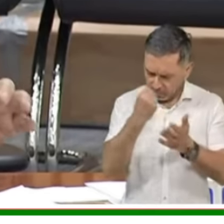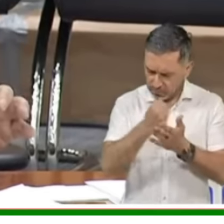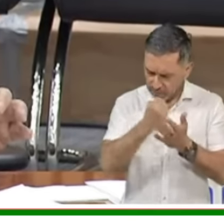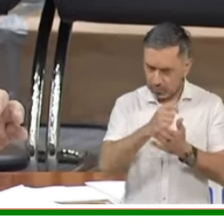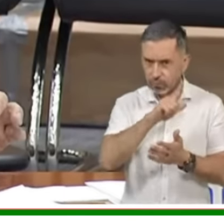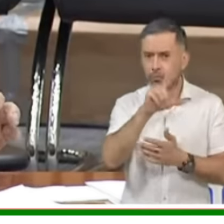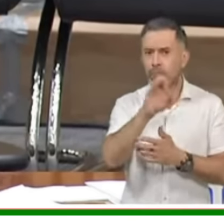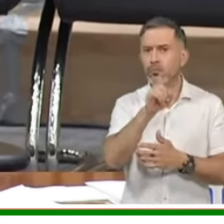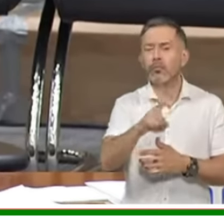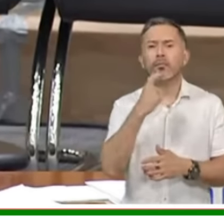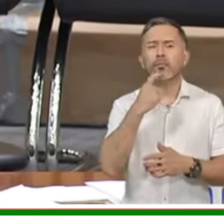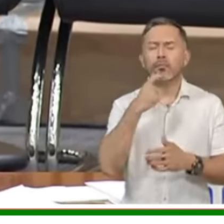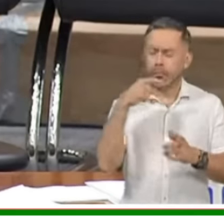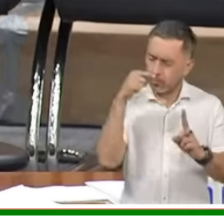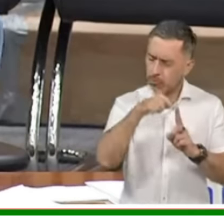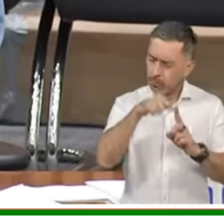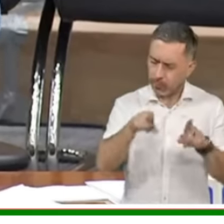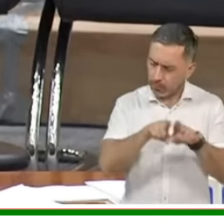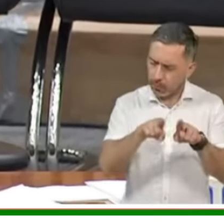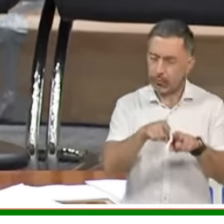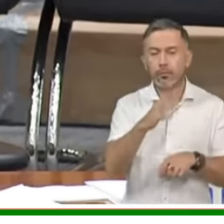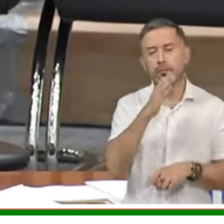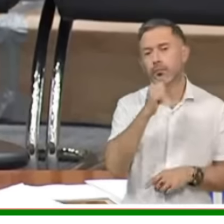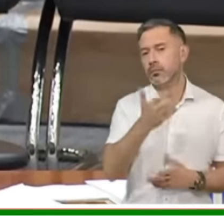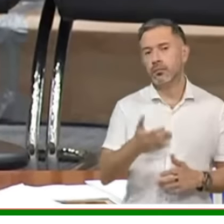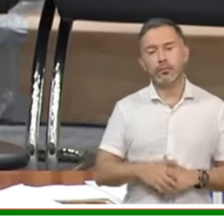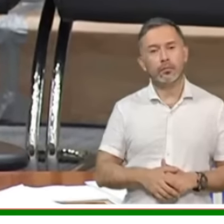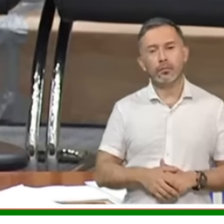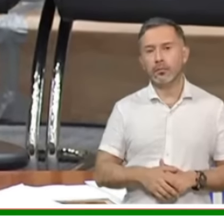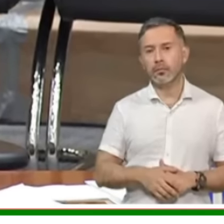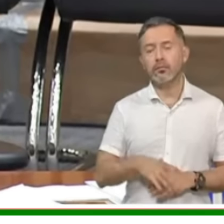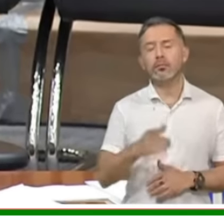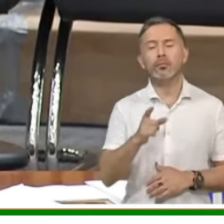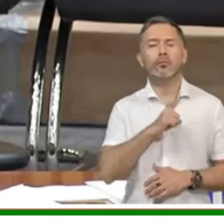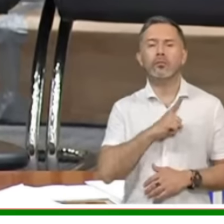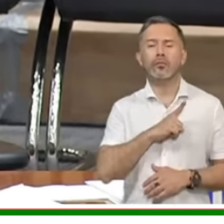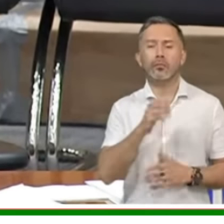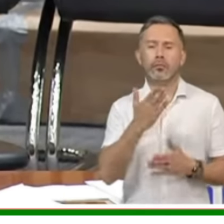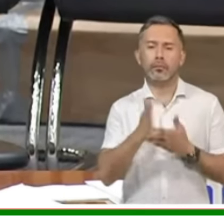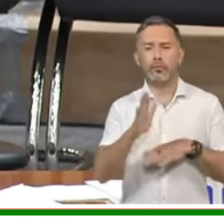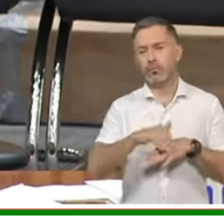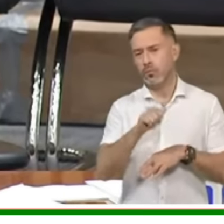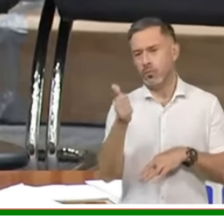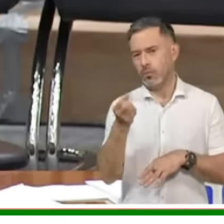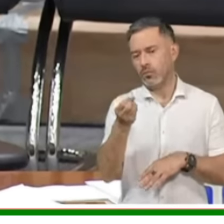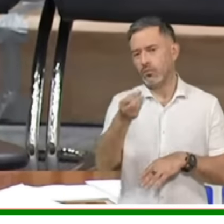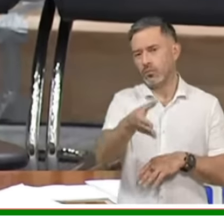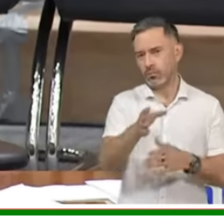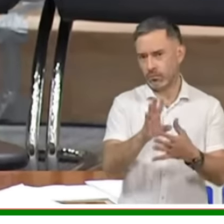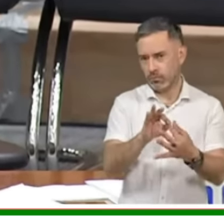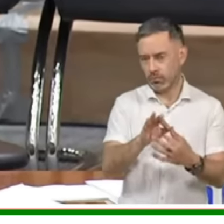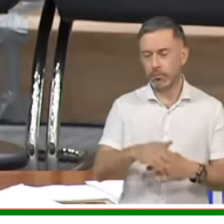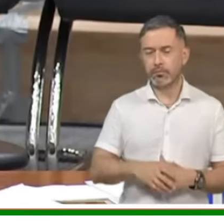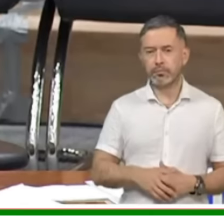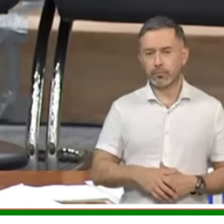Obrador en eso y solamente un comentario adicional no me deja de llamar